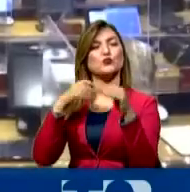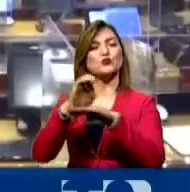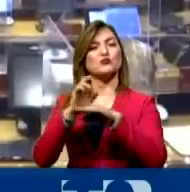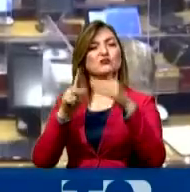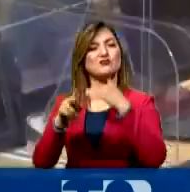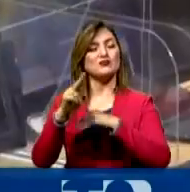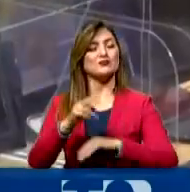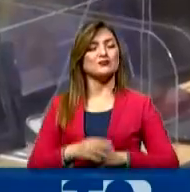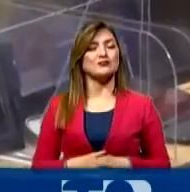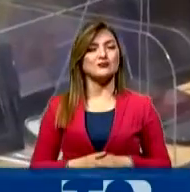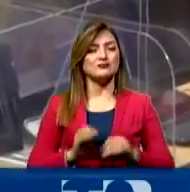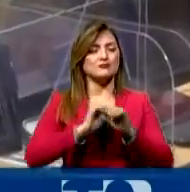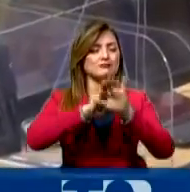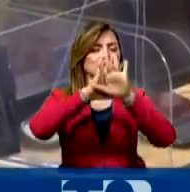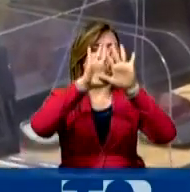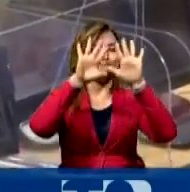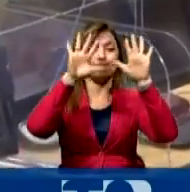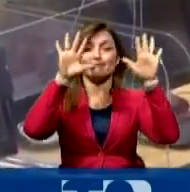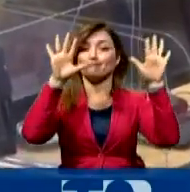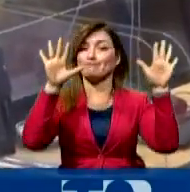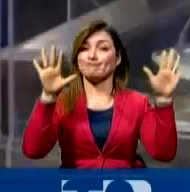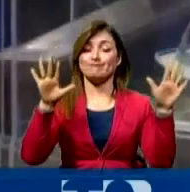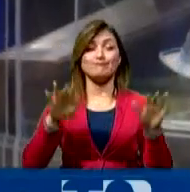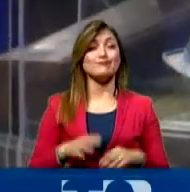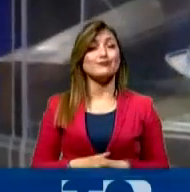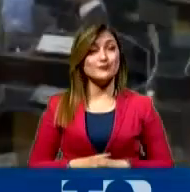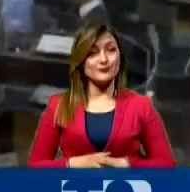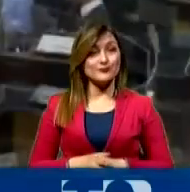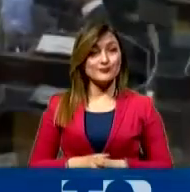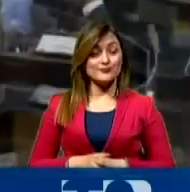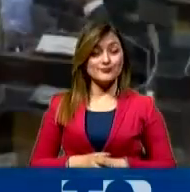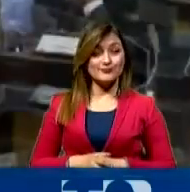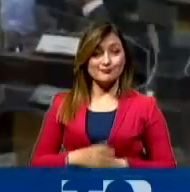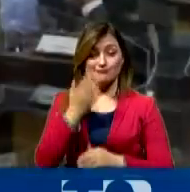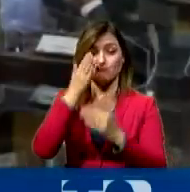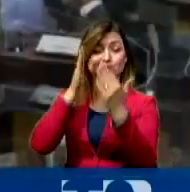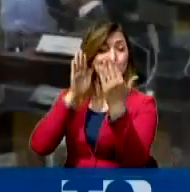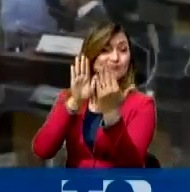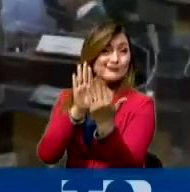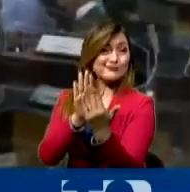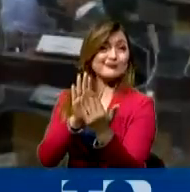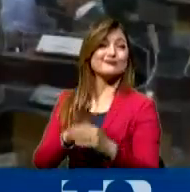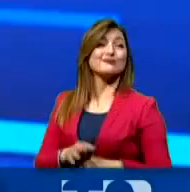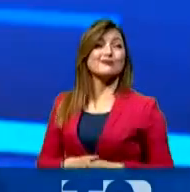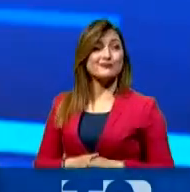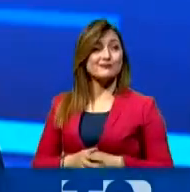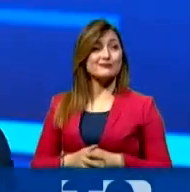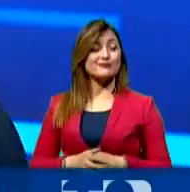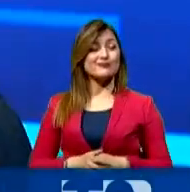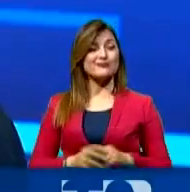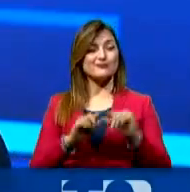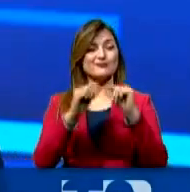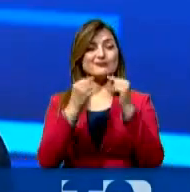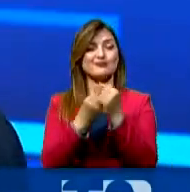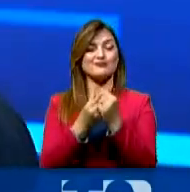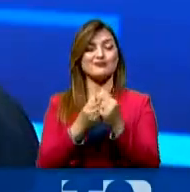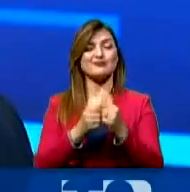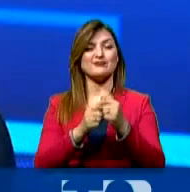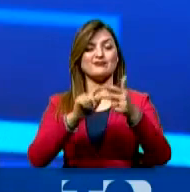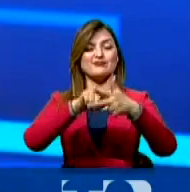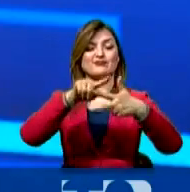claro, Liz, y hay que reiterarlo con total frontalidad. Hay un tridente que